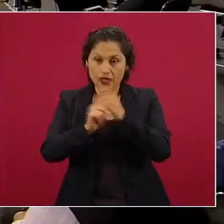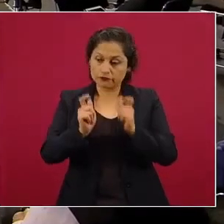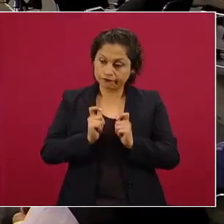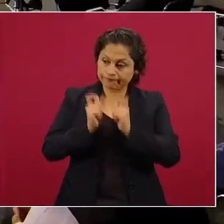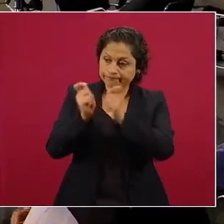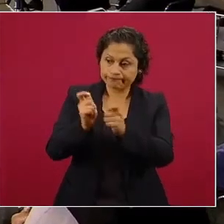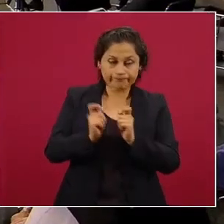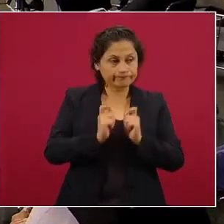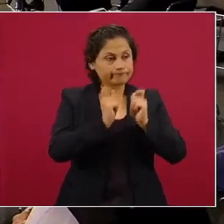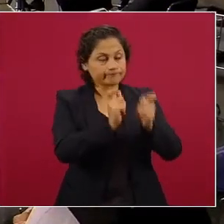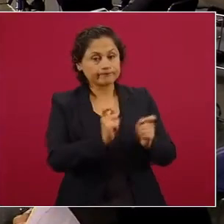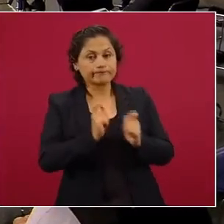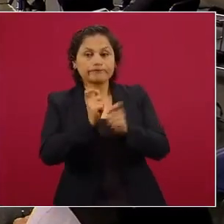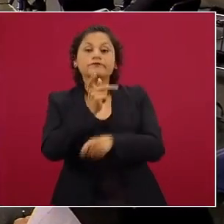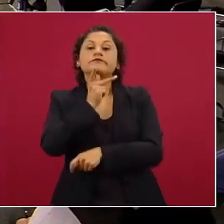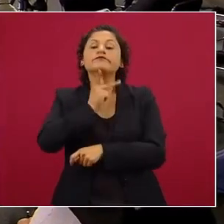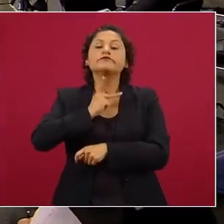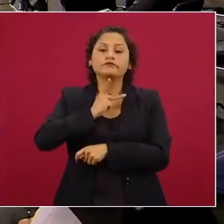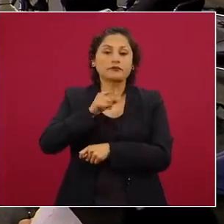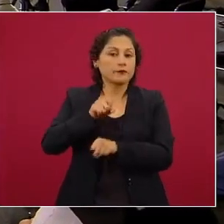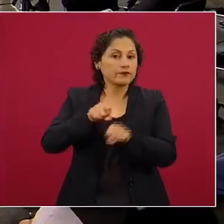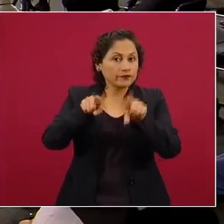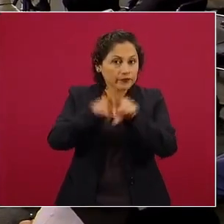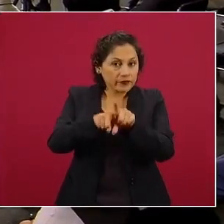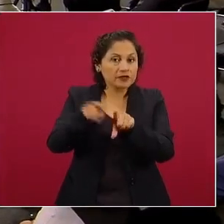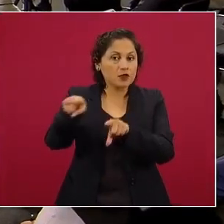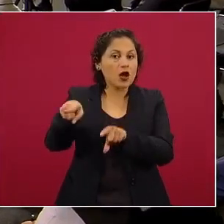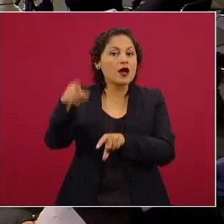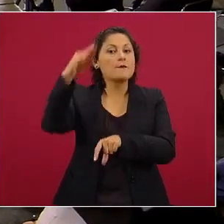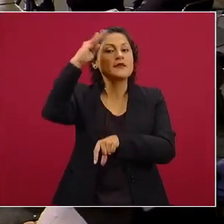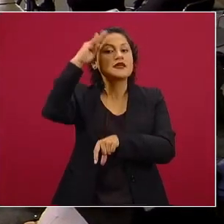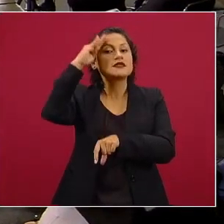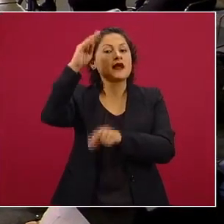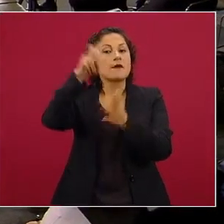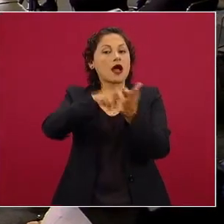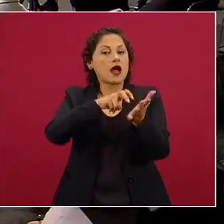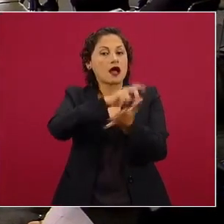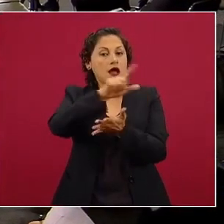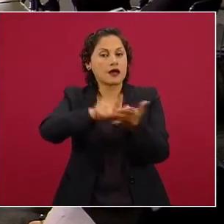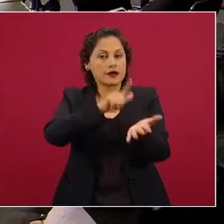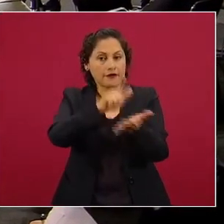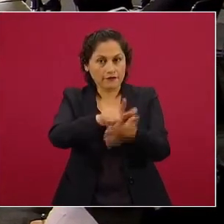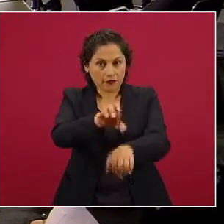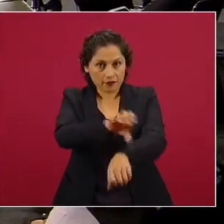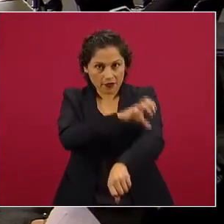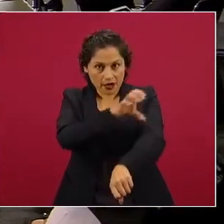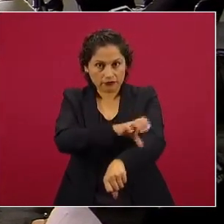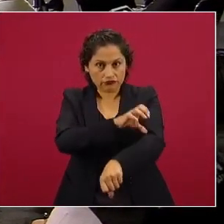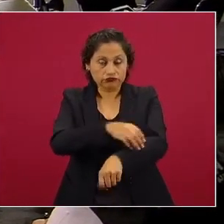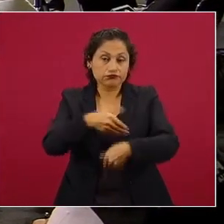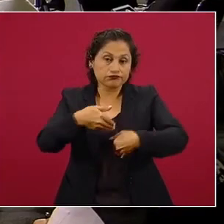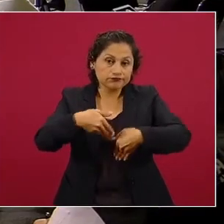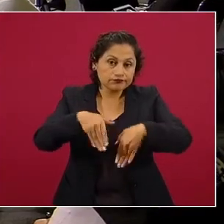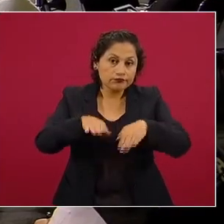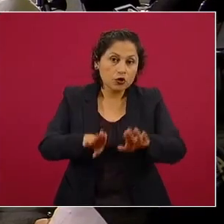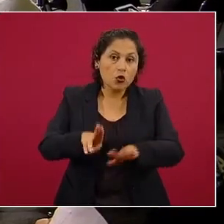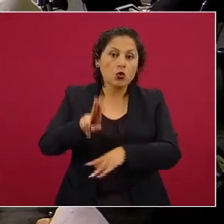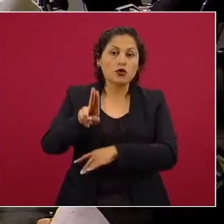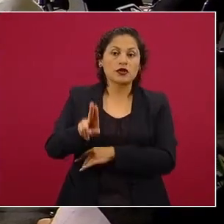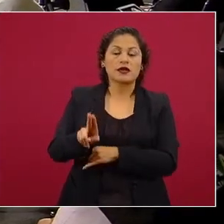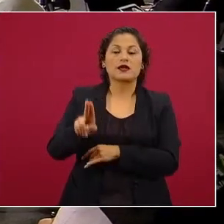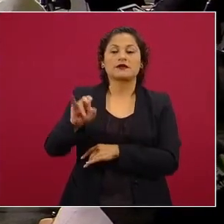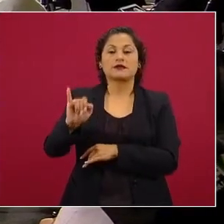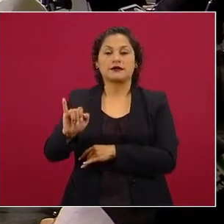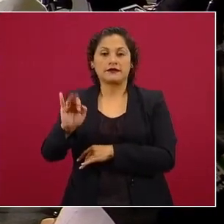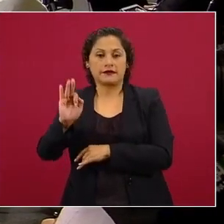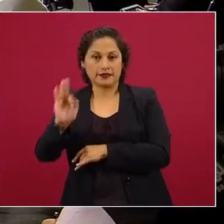extranjeras que tenían planeado con la reforma energética. Más aún cuando la Unidad de Inteligencia Financiera, según Santiago